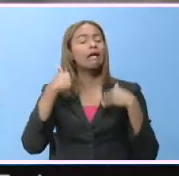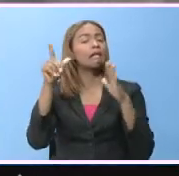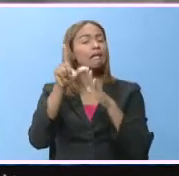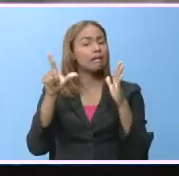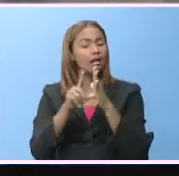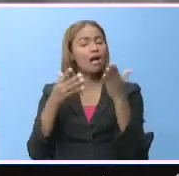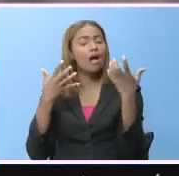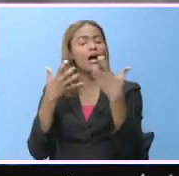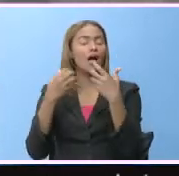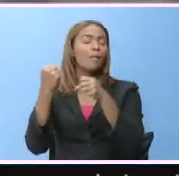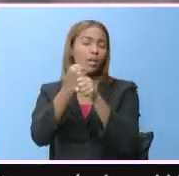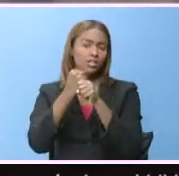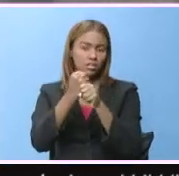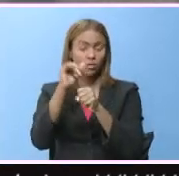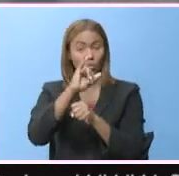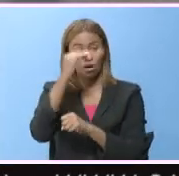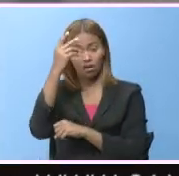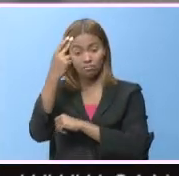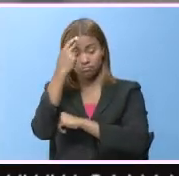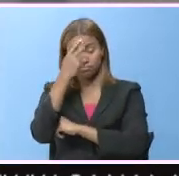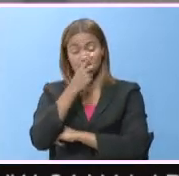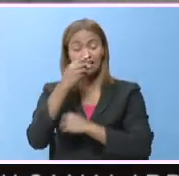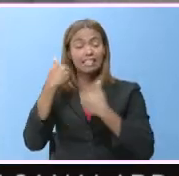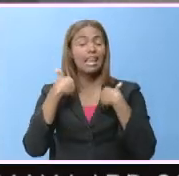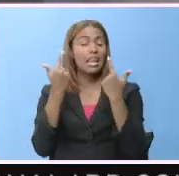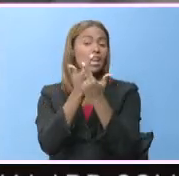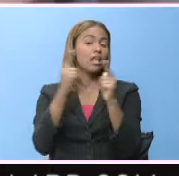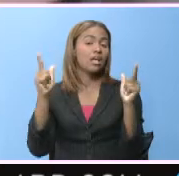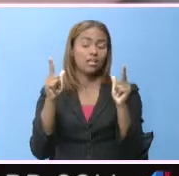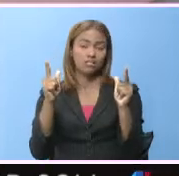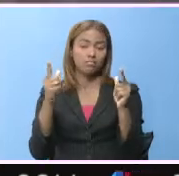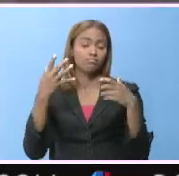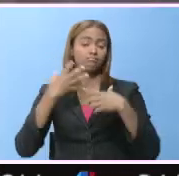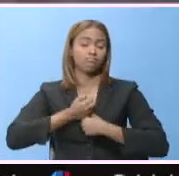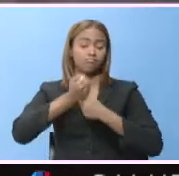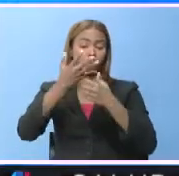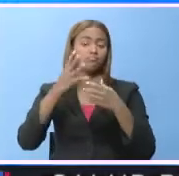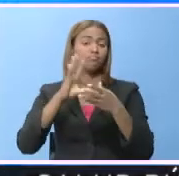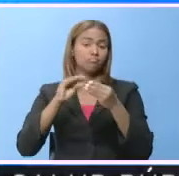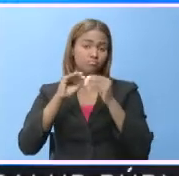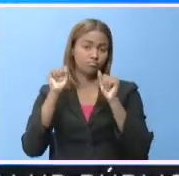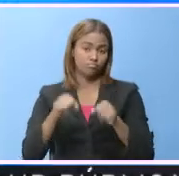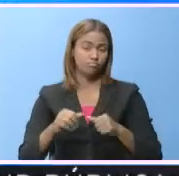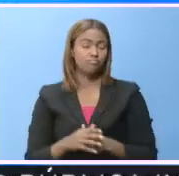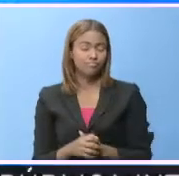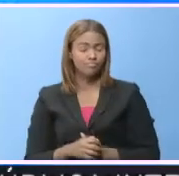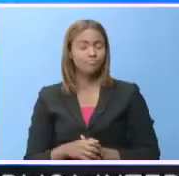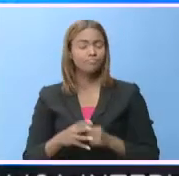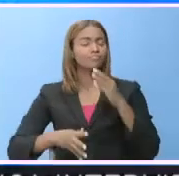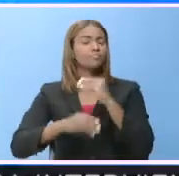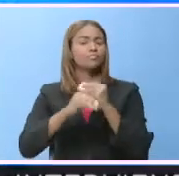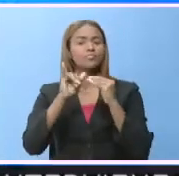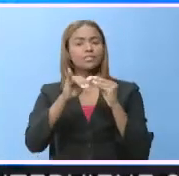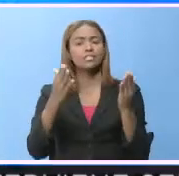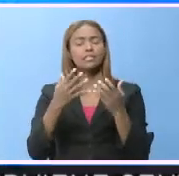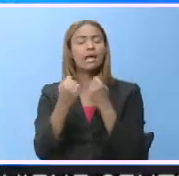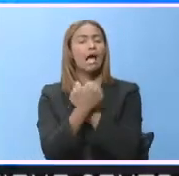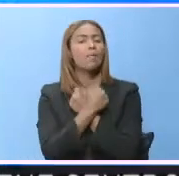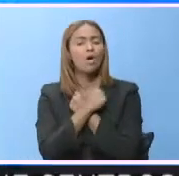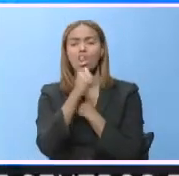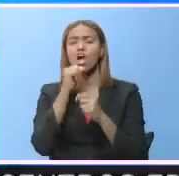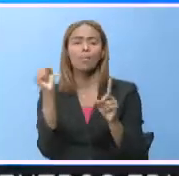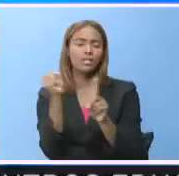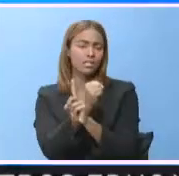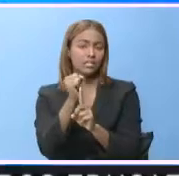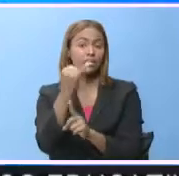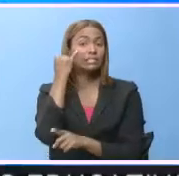que las protegen y que el país tenga libertad de total expresión. Y uno a eso, el hecho de que el amor no maltrata.